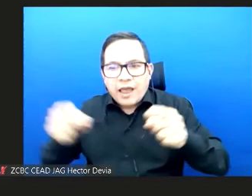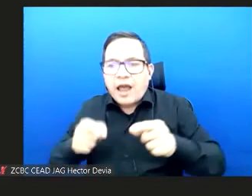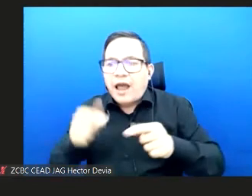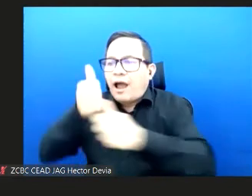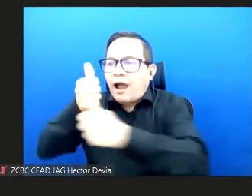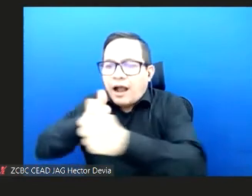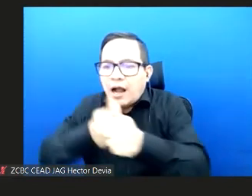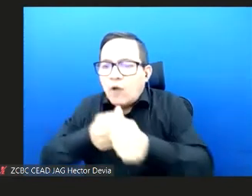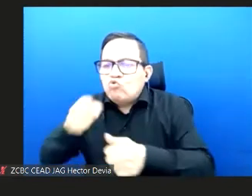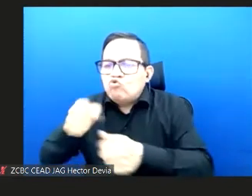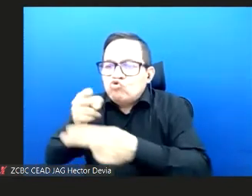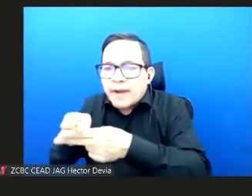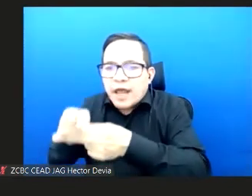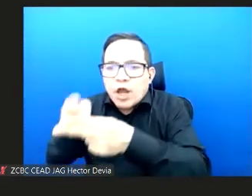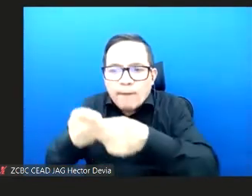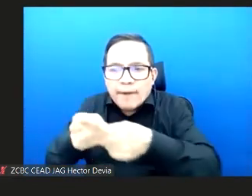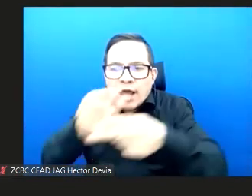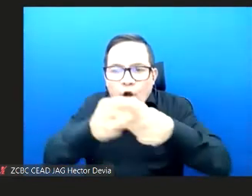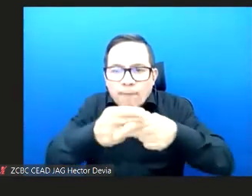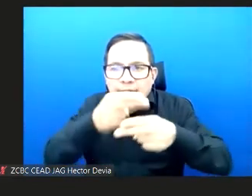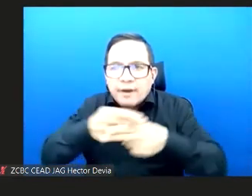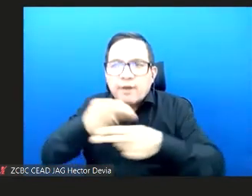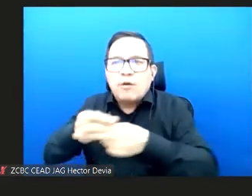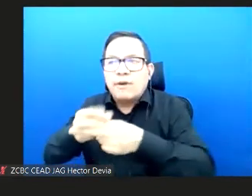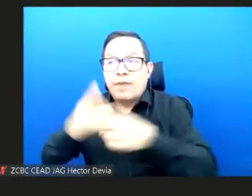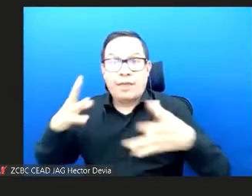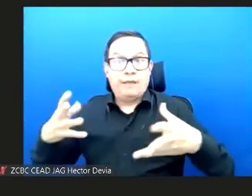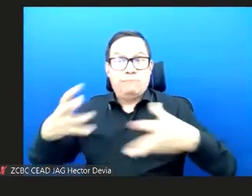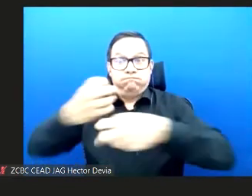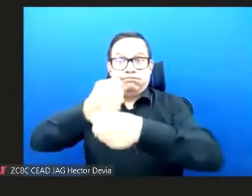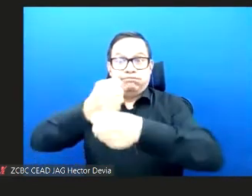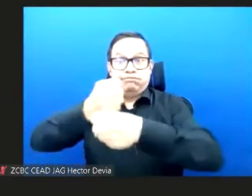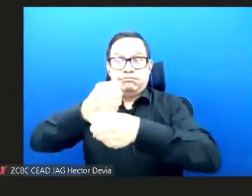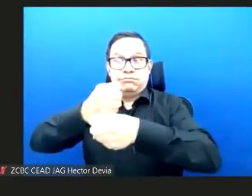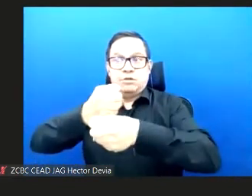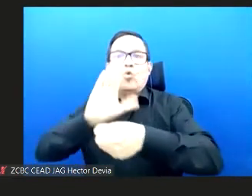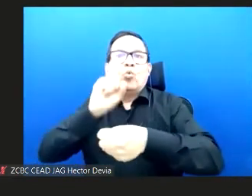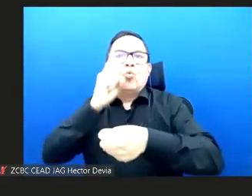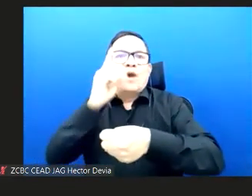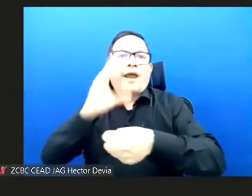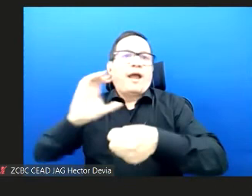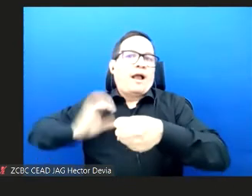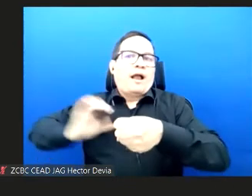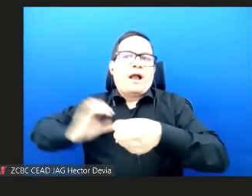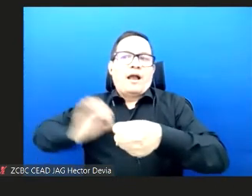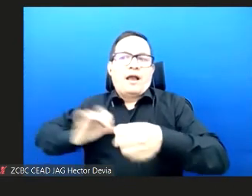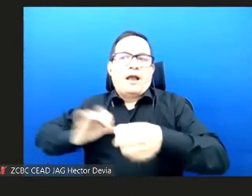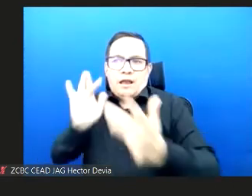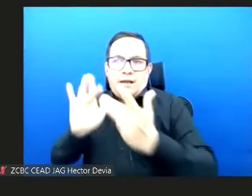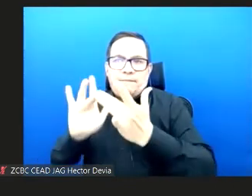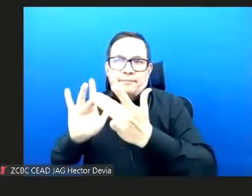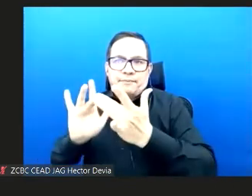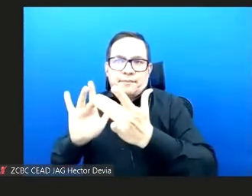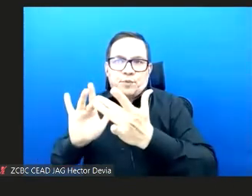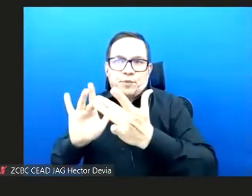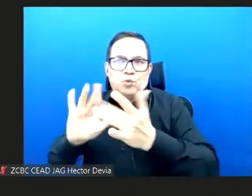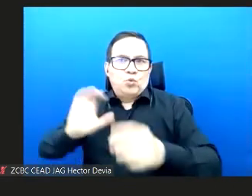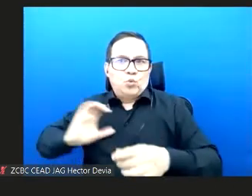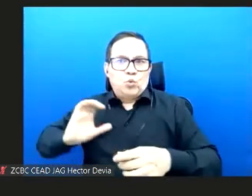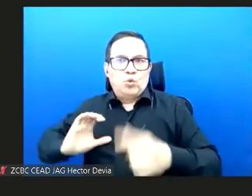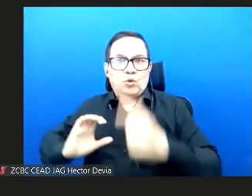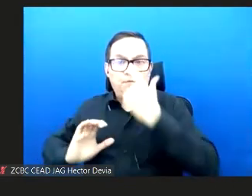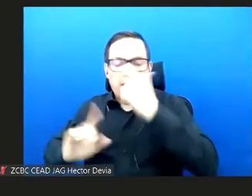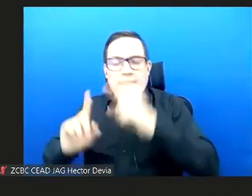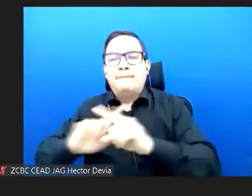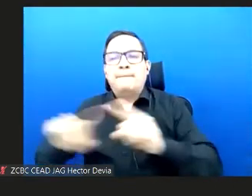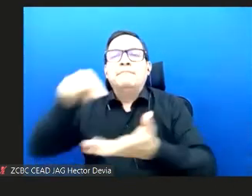del conjunto y por comprensión cuando mencionamos una característica del conjunto, ¿no? Pero aquí nos están pidiendo